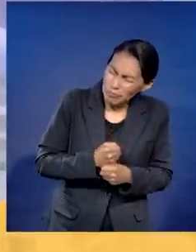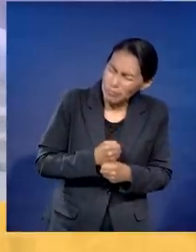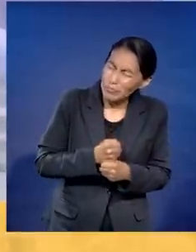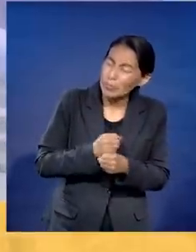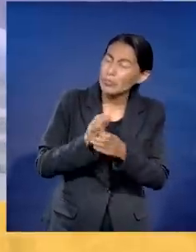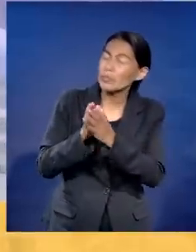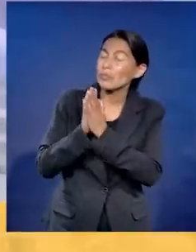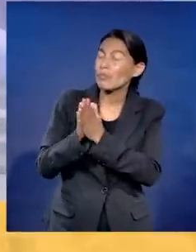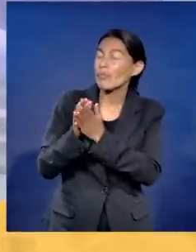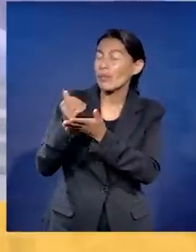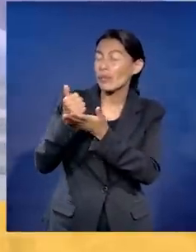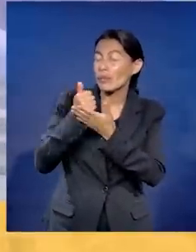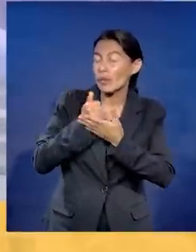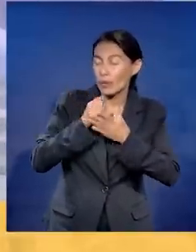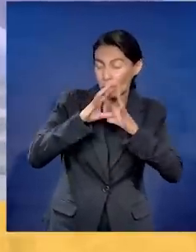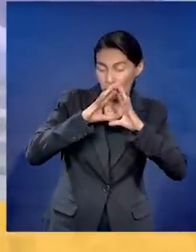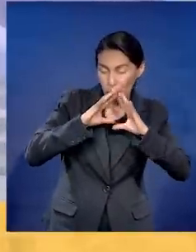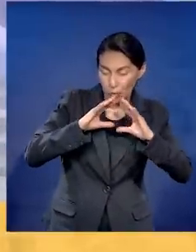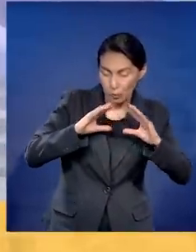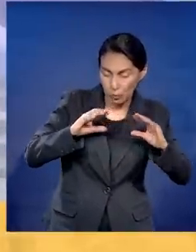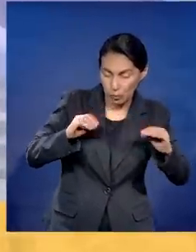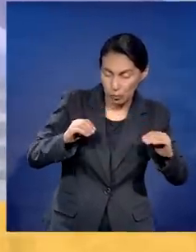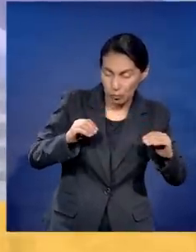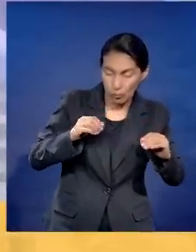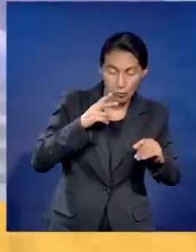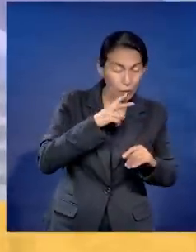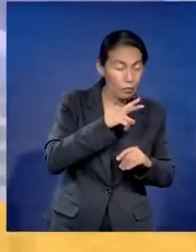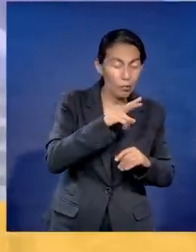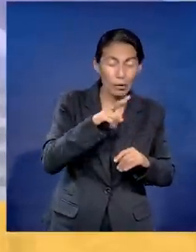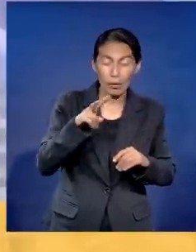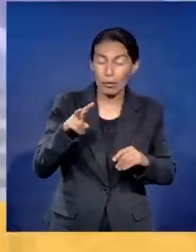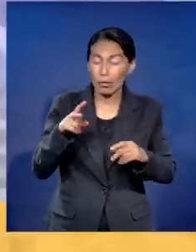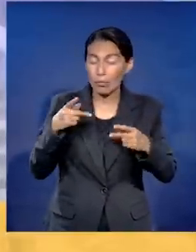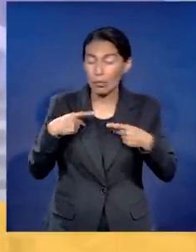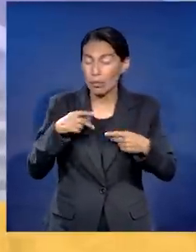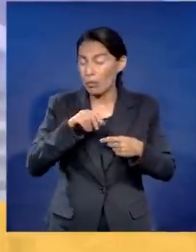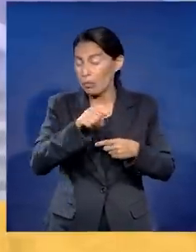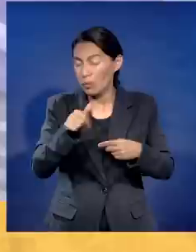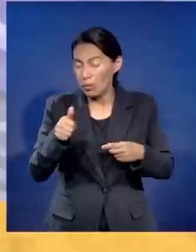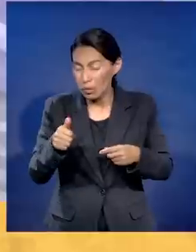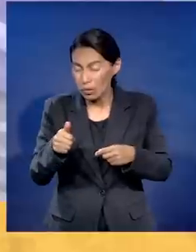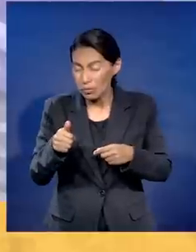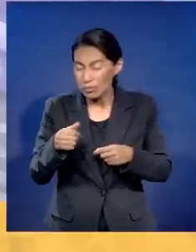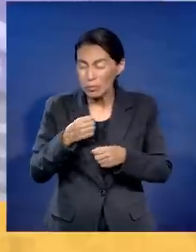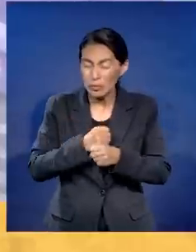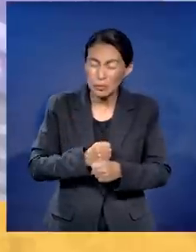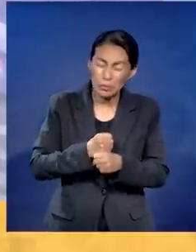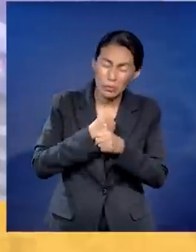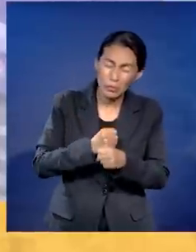Sana nuestras heridas para que podamos ver las heridas de la otra persona.